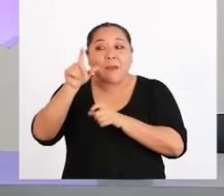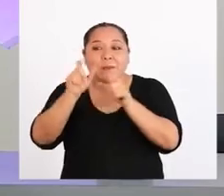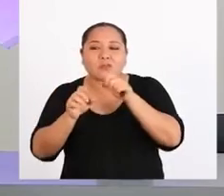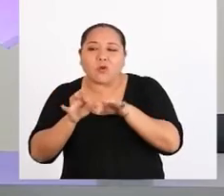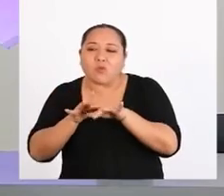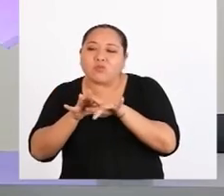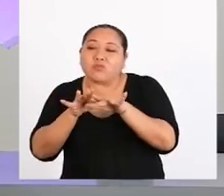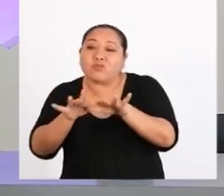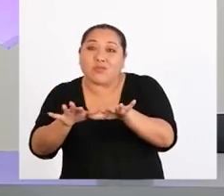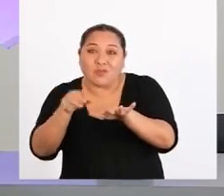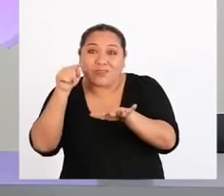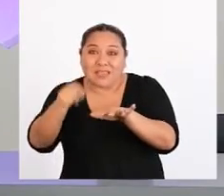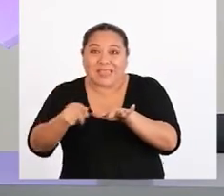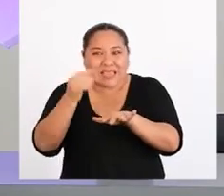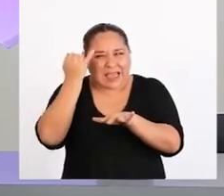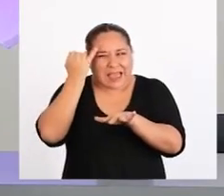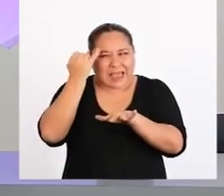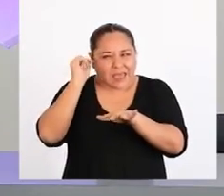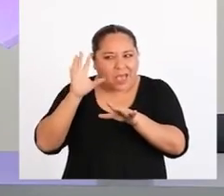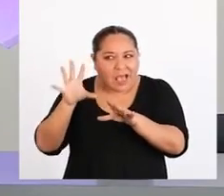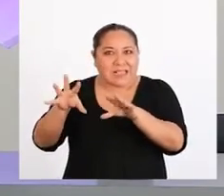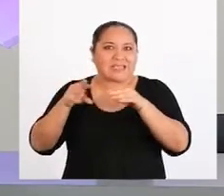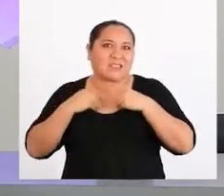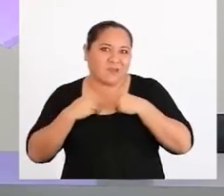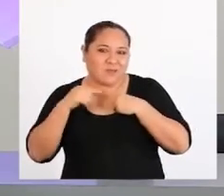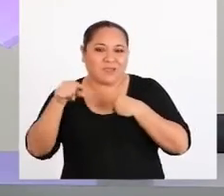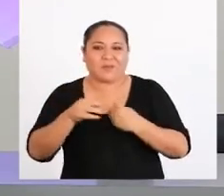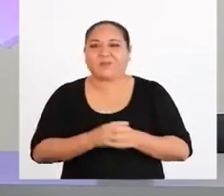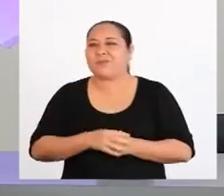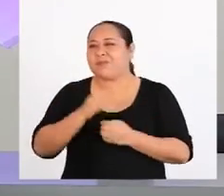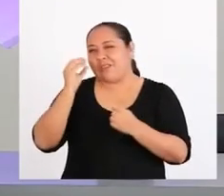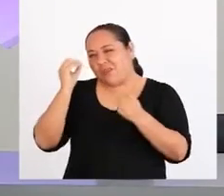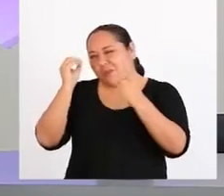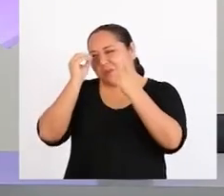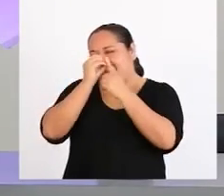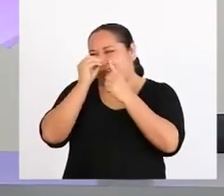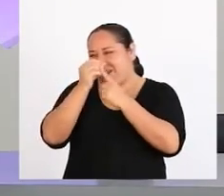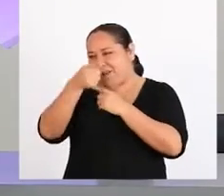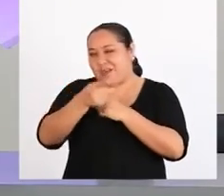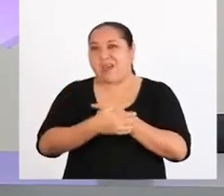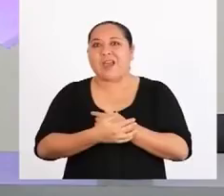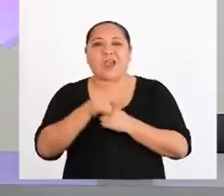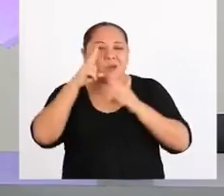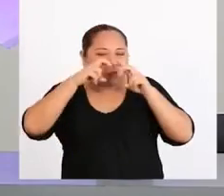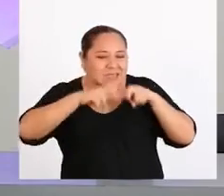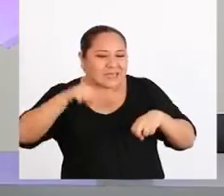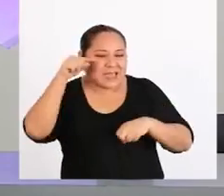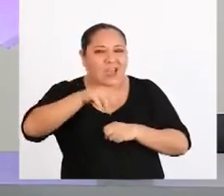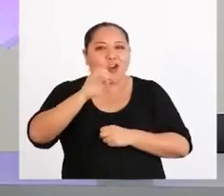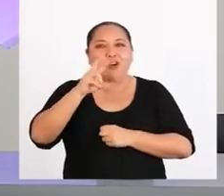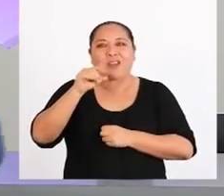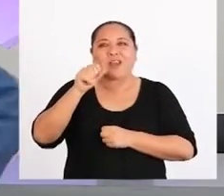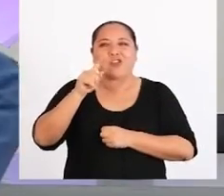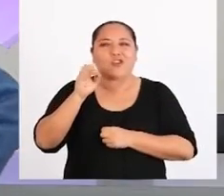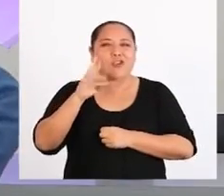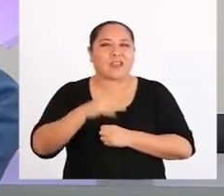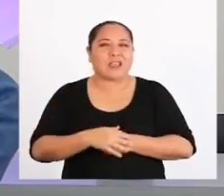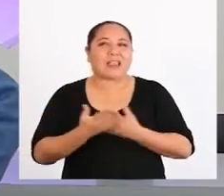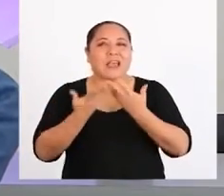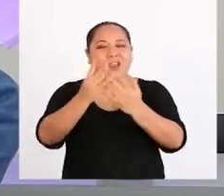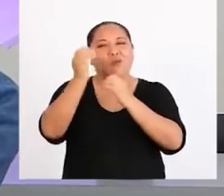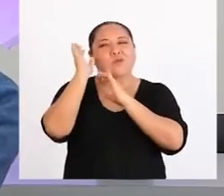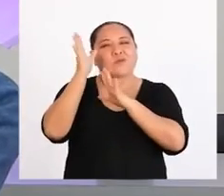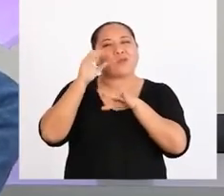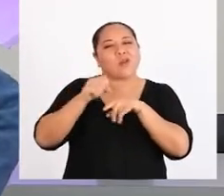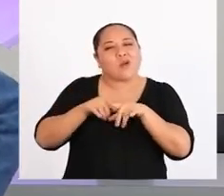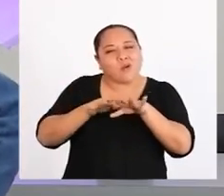a un auditorio sobre algún asunto específico. Te reto a investigar conmigo sobre la oratoria y darnos un pequeño